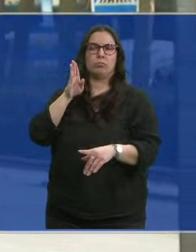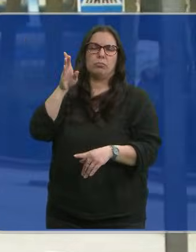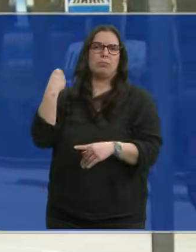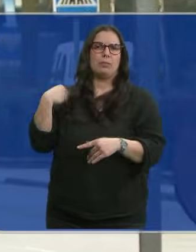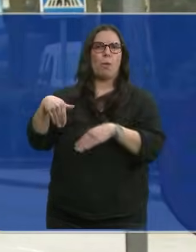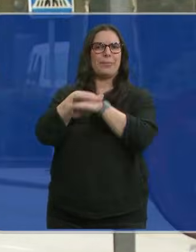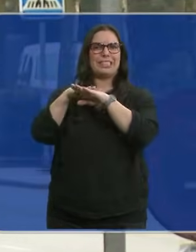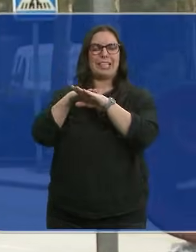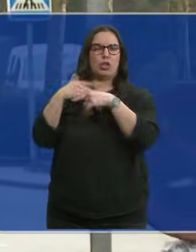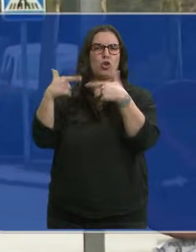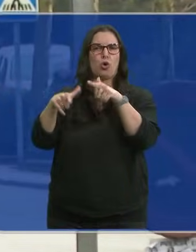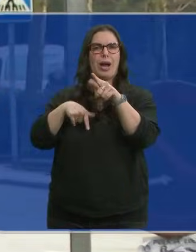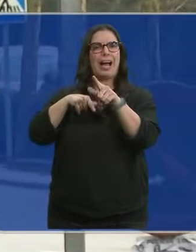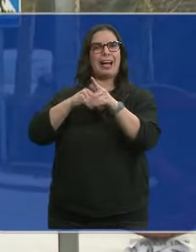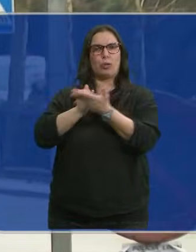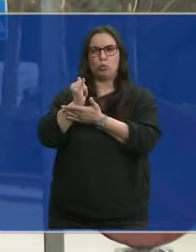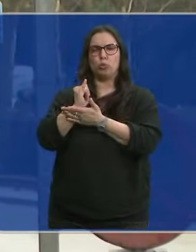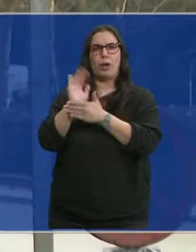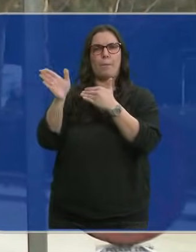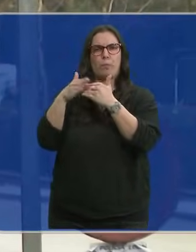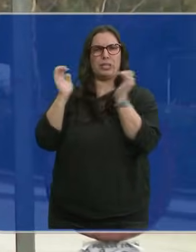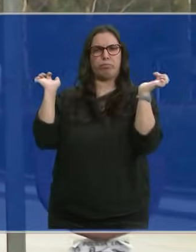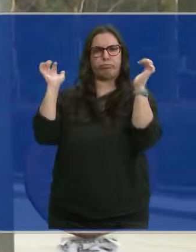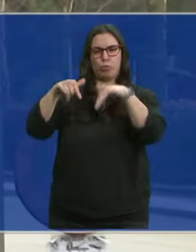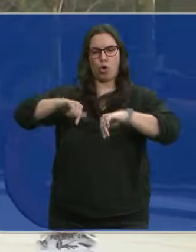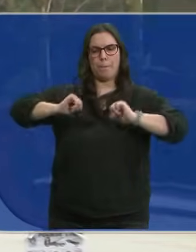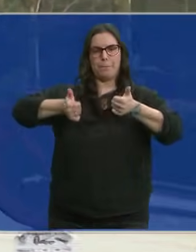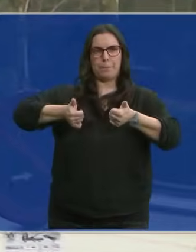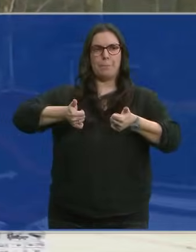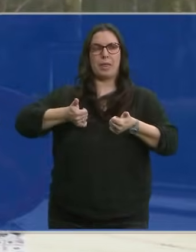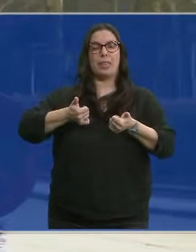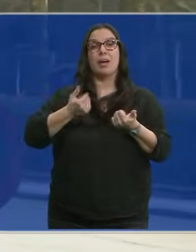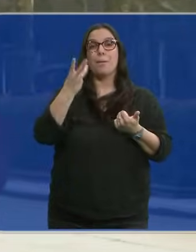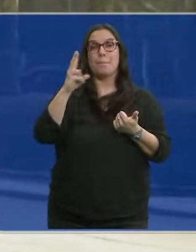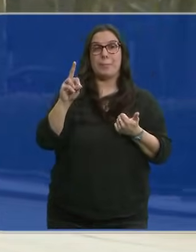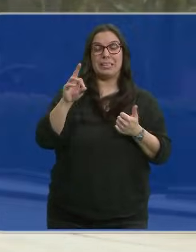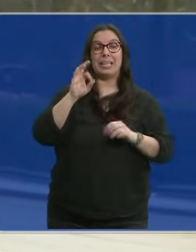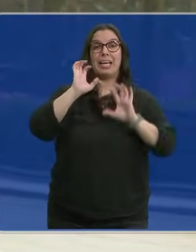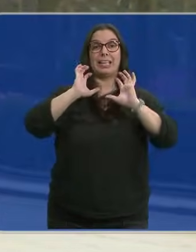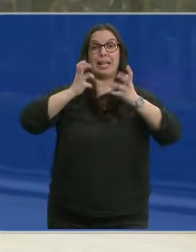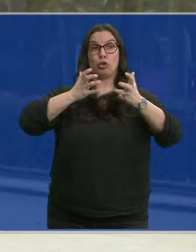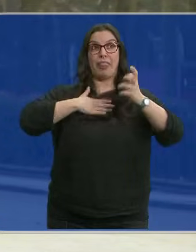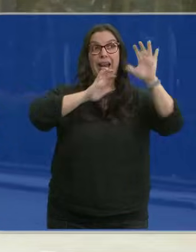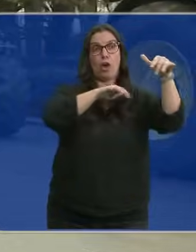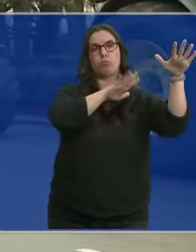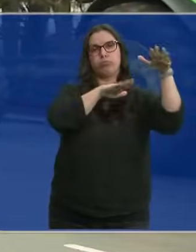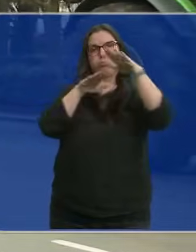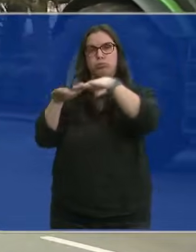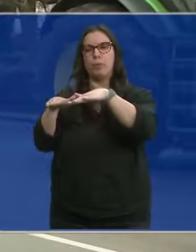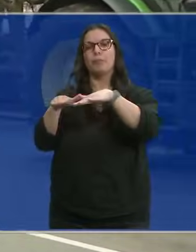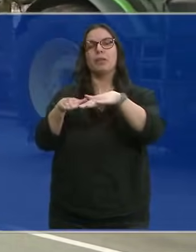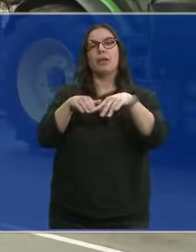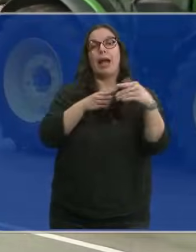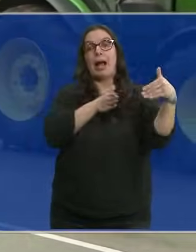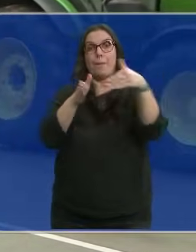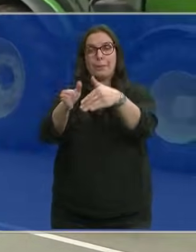de Agricultura. A sus puertas van a protagonizar una protesta que comienza hoy con la salida de 20 tractores desde León. Por el camino se unirán